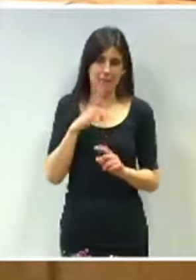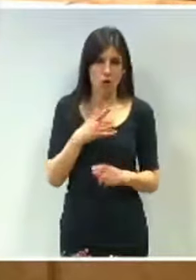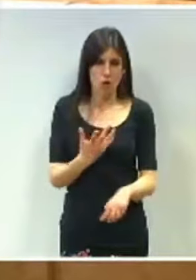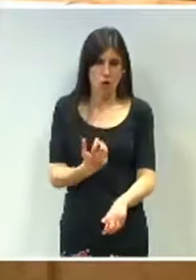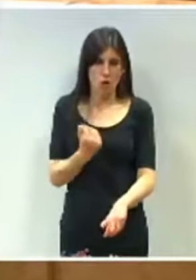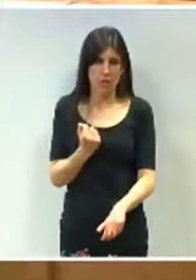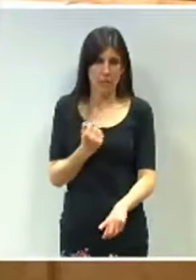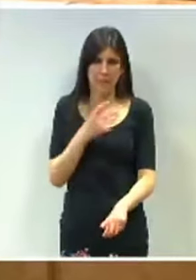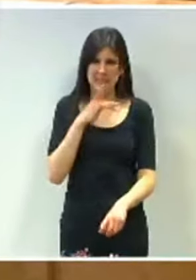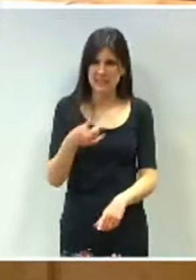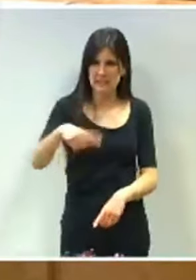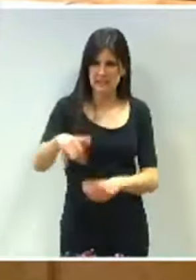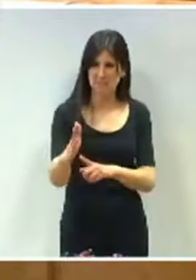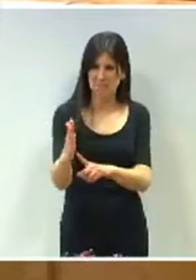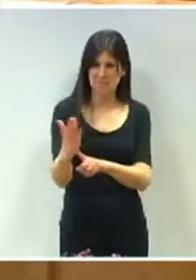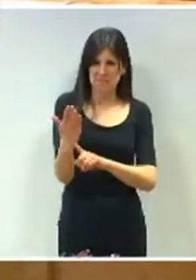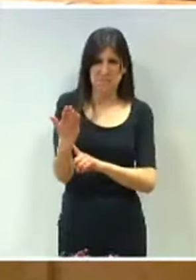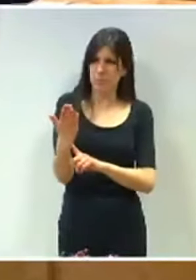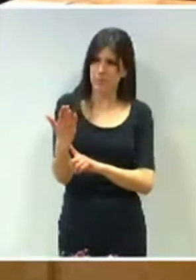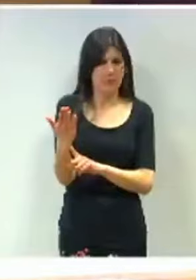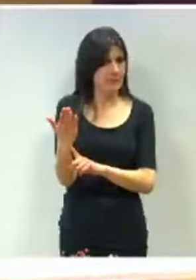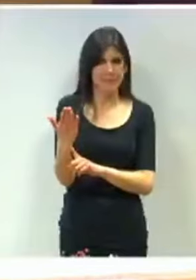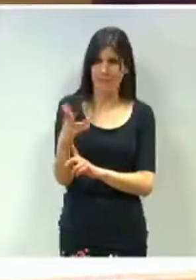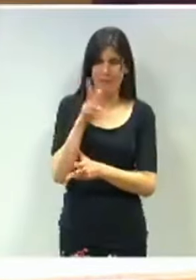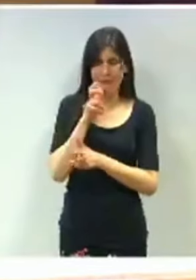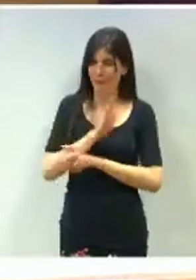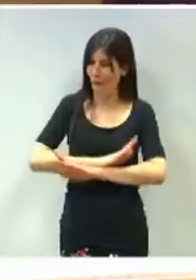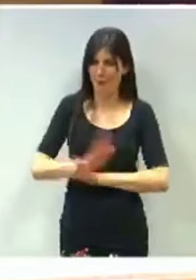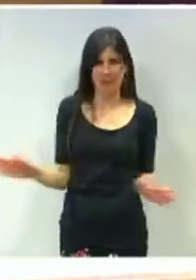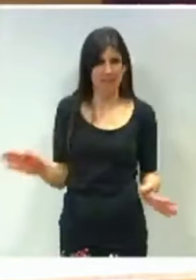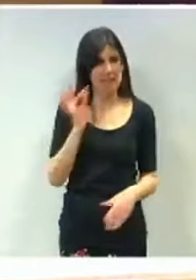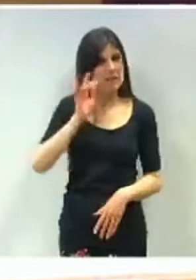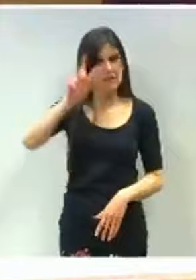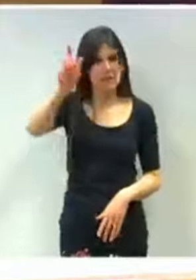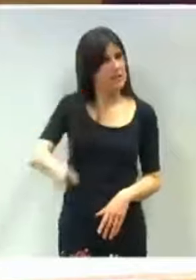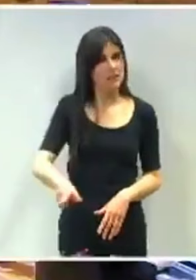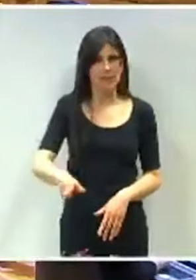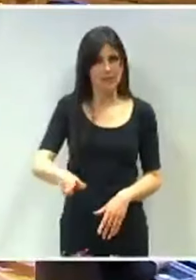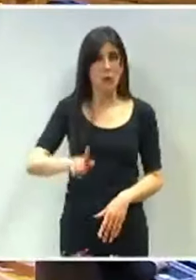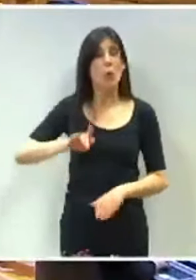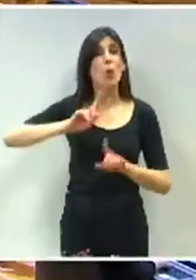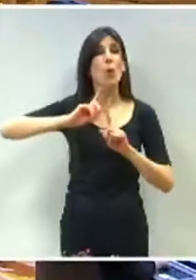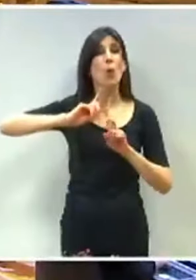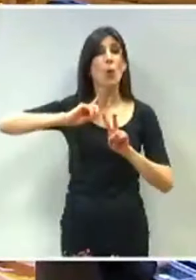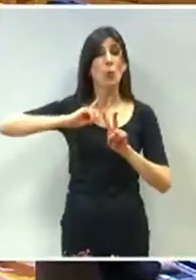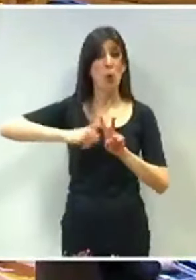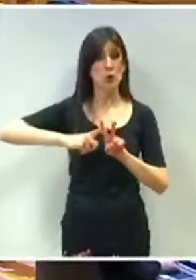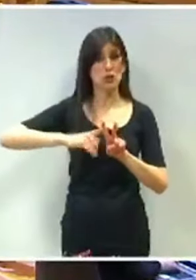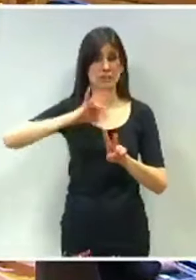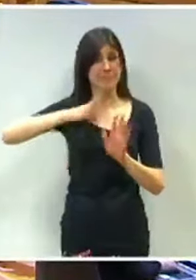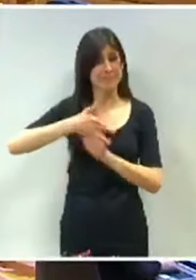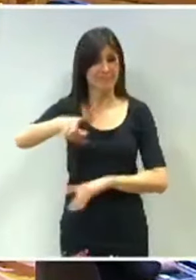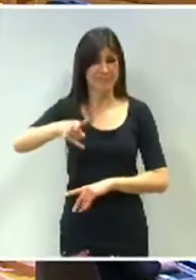intervención tan absolutamente miserable como la que ha hecho la señoría de vox y de la